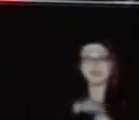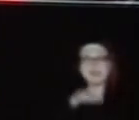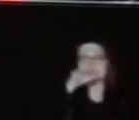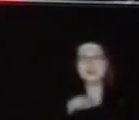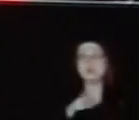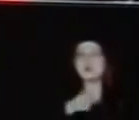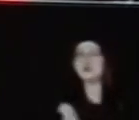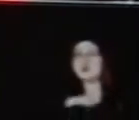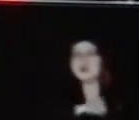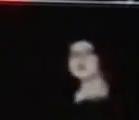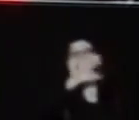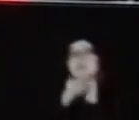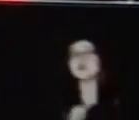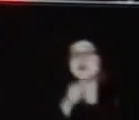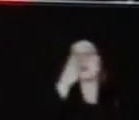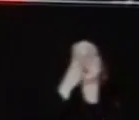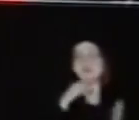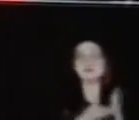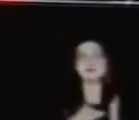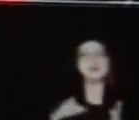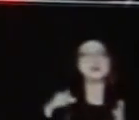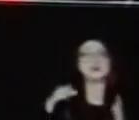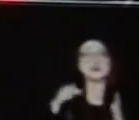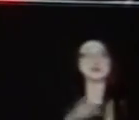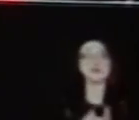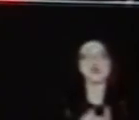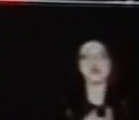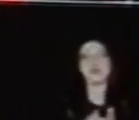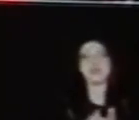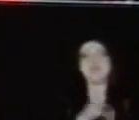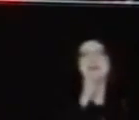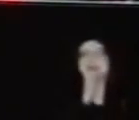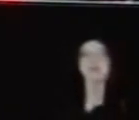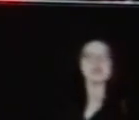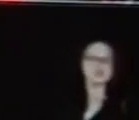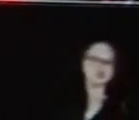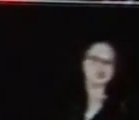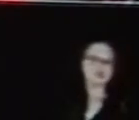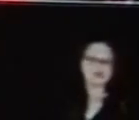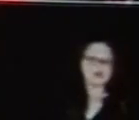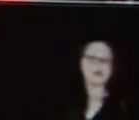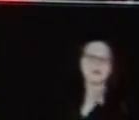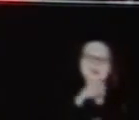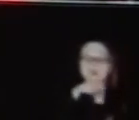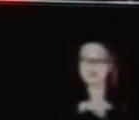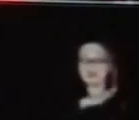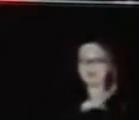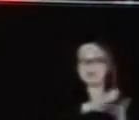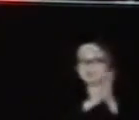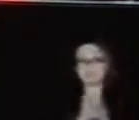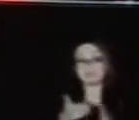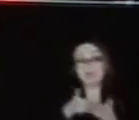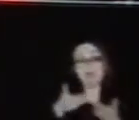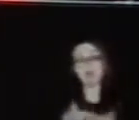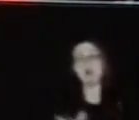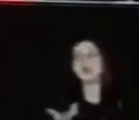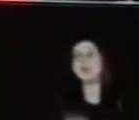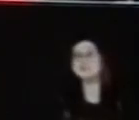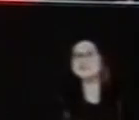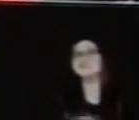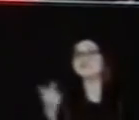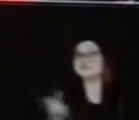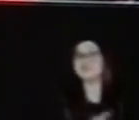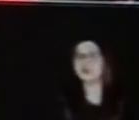produciendo 3 millones de barriles diarios. Y la realidad es que